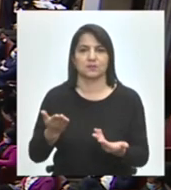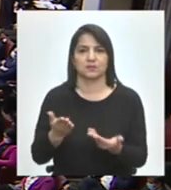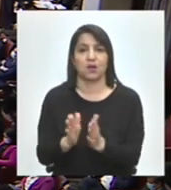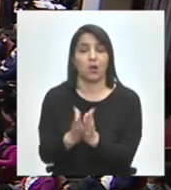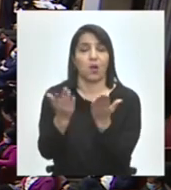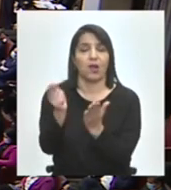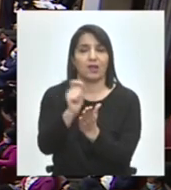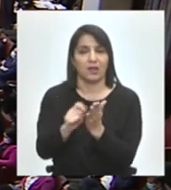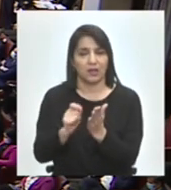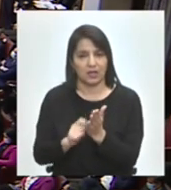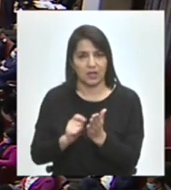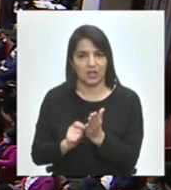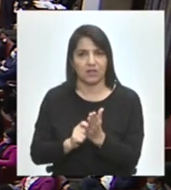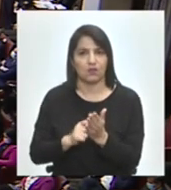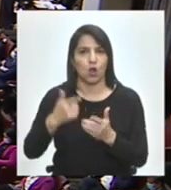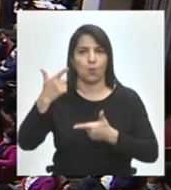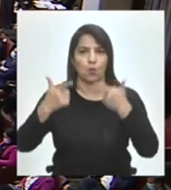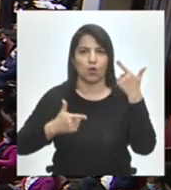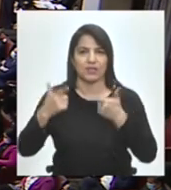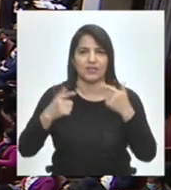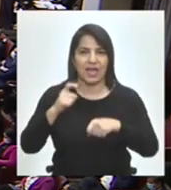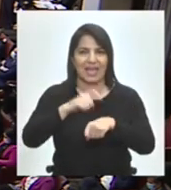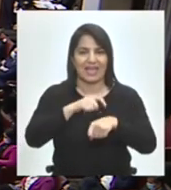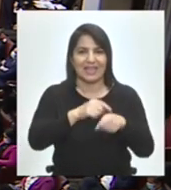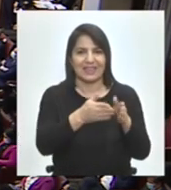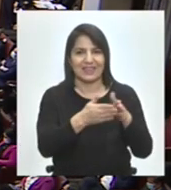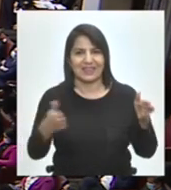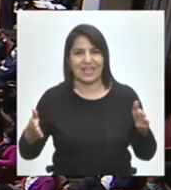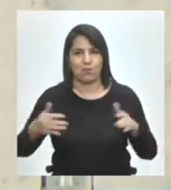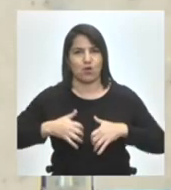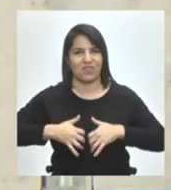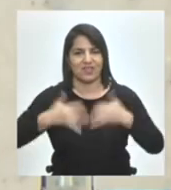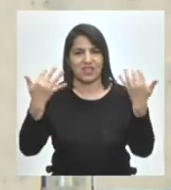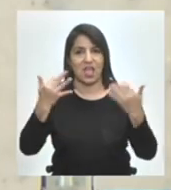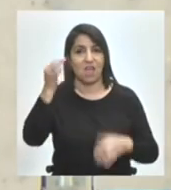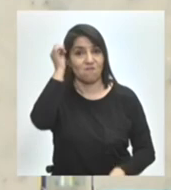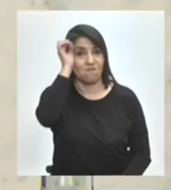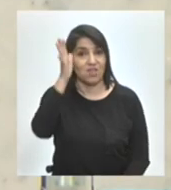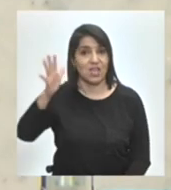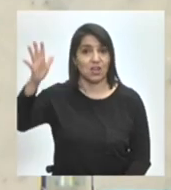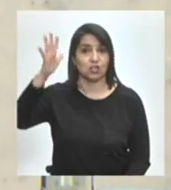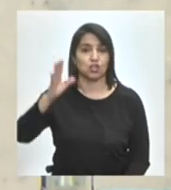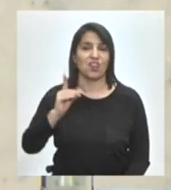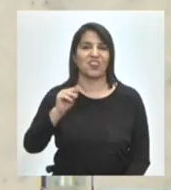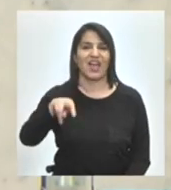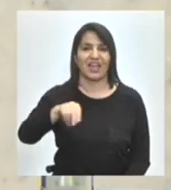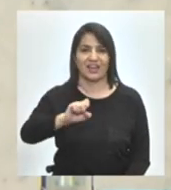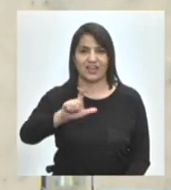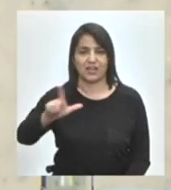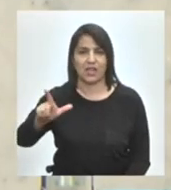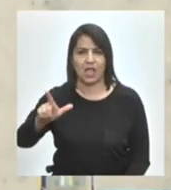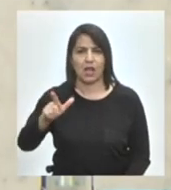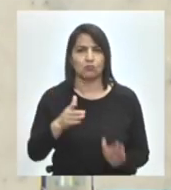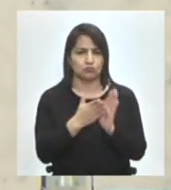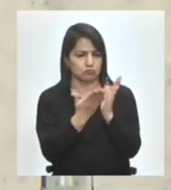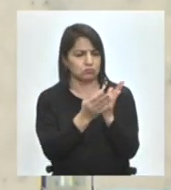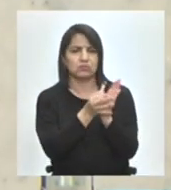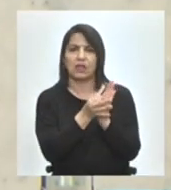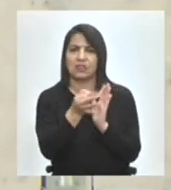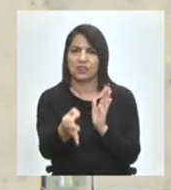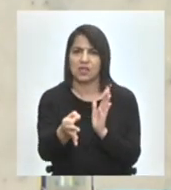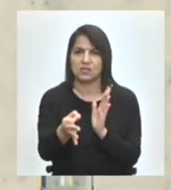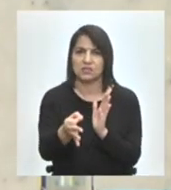La política en tiempos de indignación, el filósofo político Daniel Innerarity plantea que los desacuerdos son